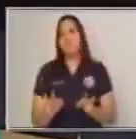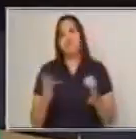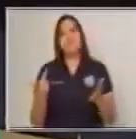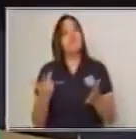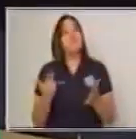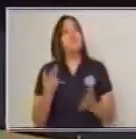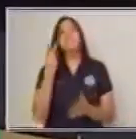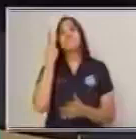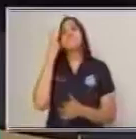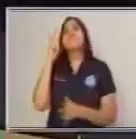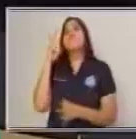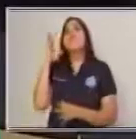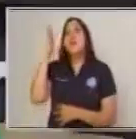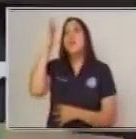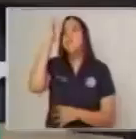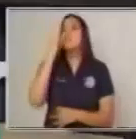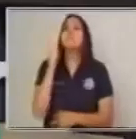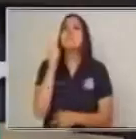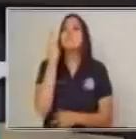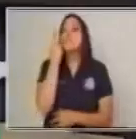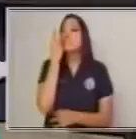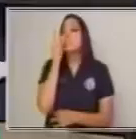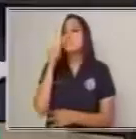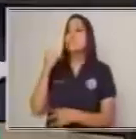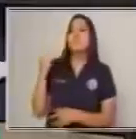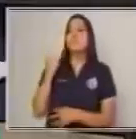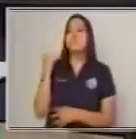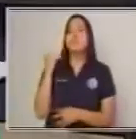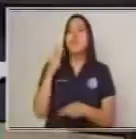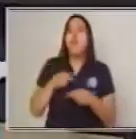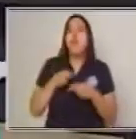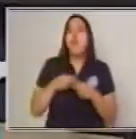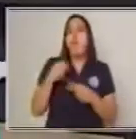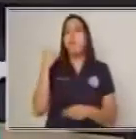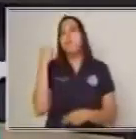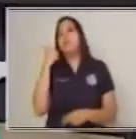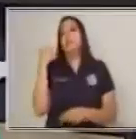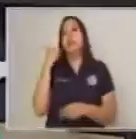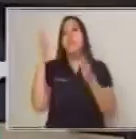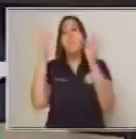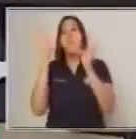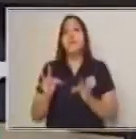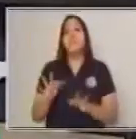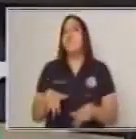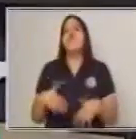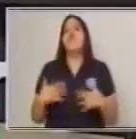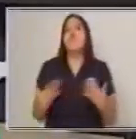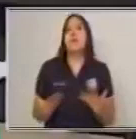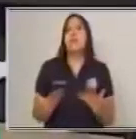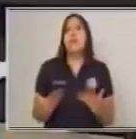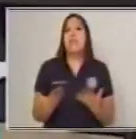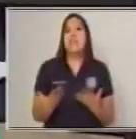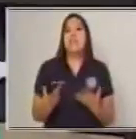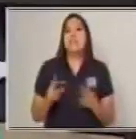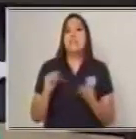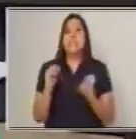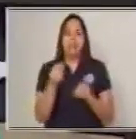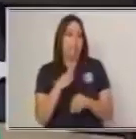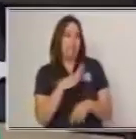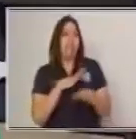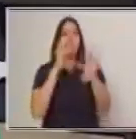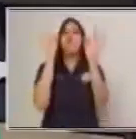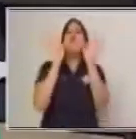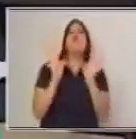¿A que no adivinan? ¿A que no adivinan cómo se llama esta estrategia? A ver, ¿de qué tiene forma?